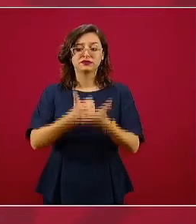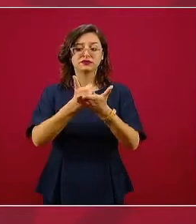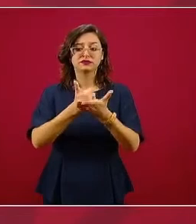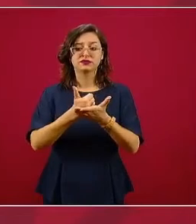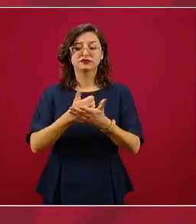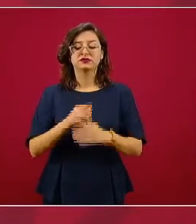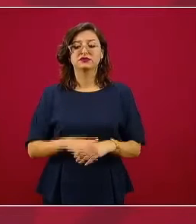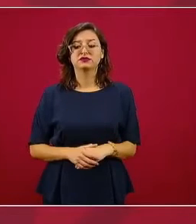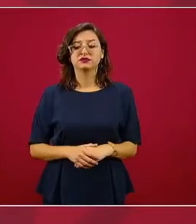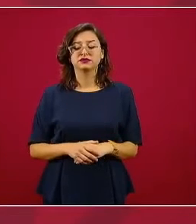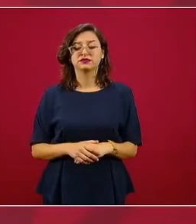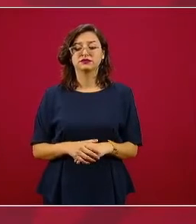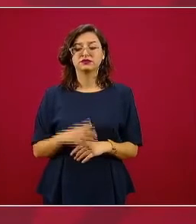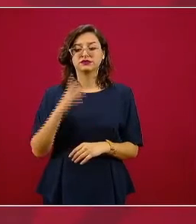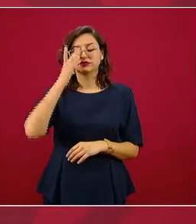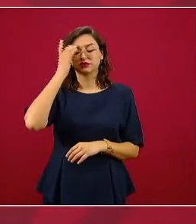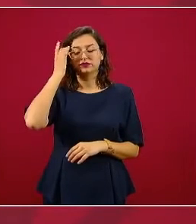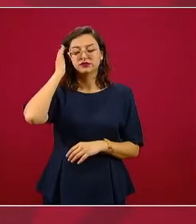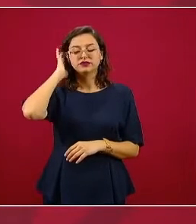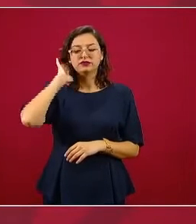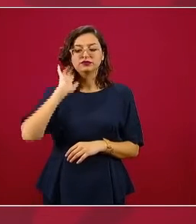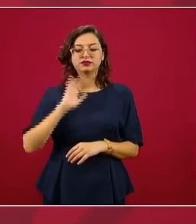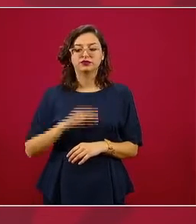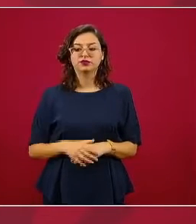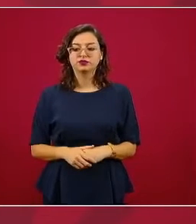en países en donde